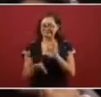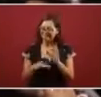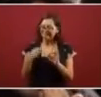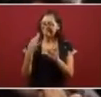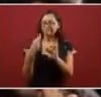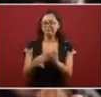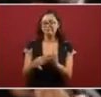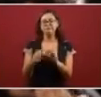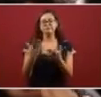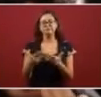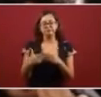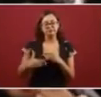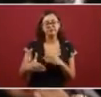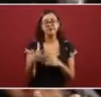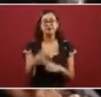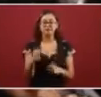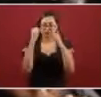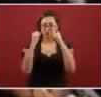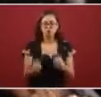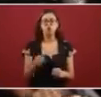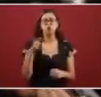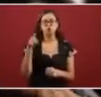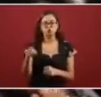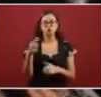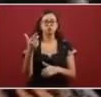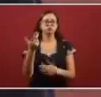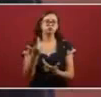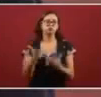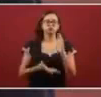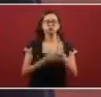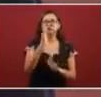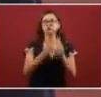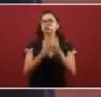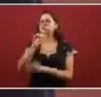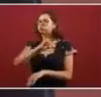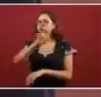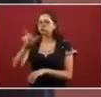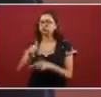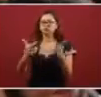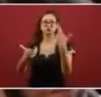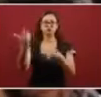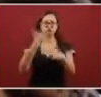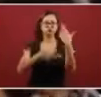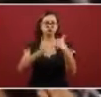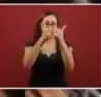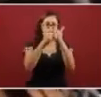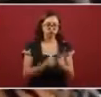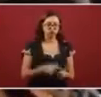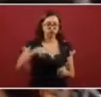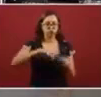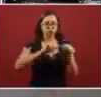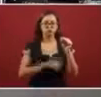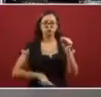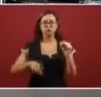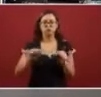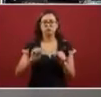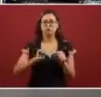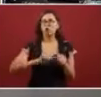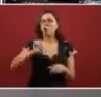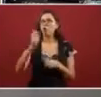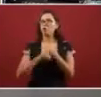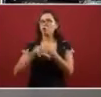y otorgarles la seguridad de que puedan regresar a nuestro país y no sean una fuga de cerebros? Bueno,